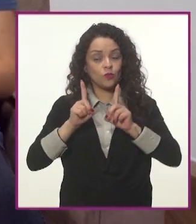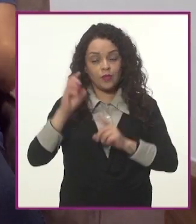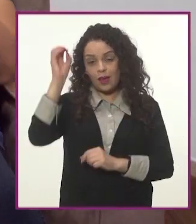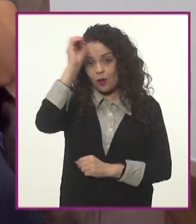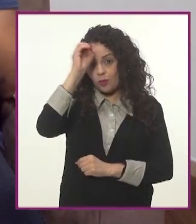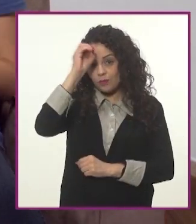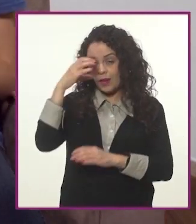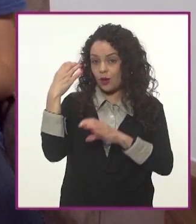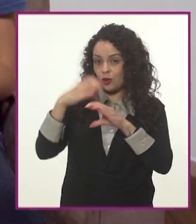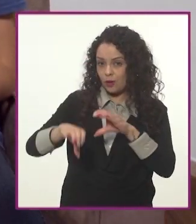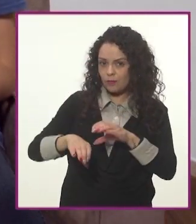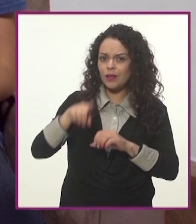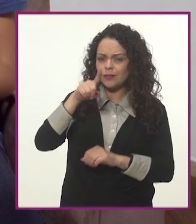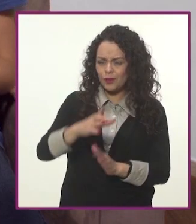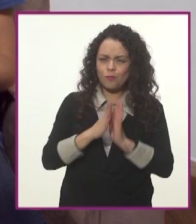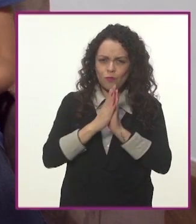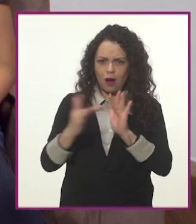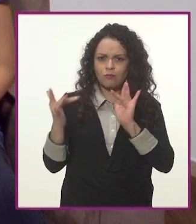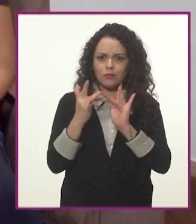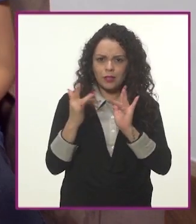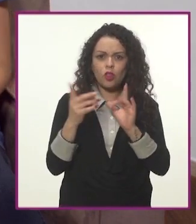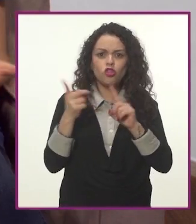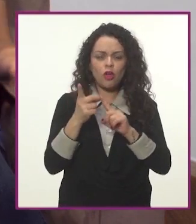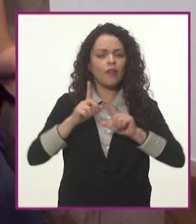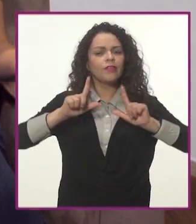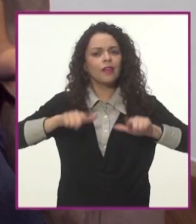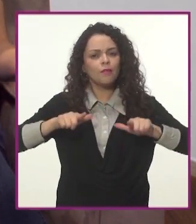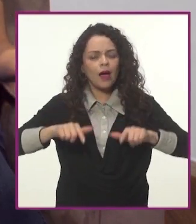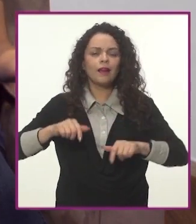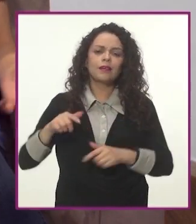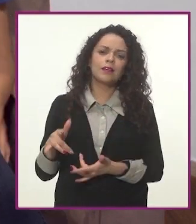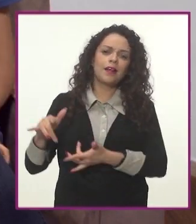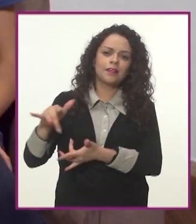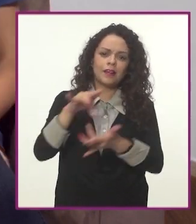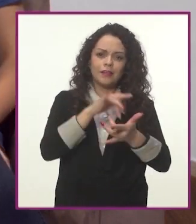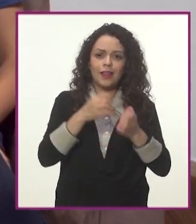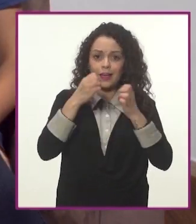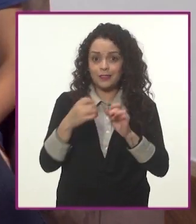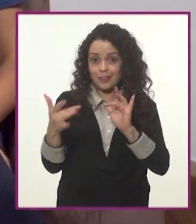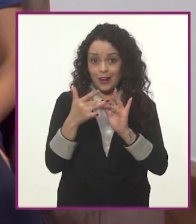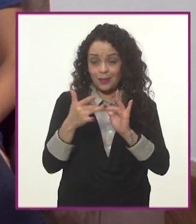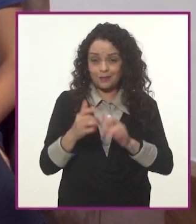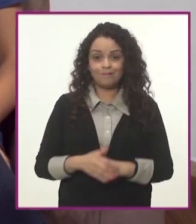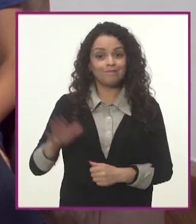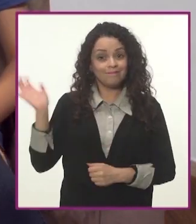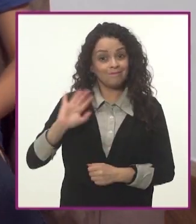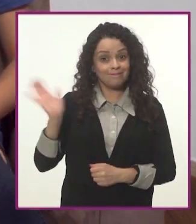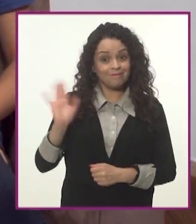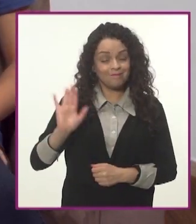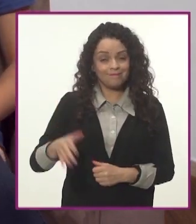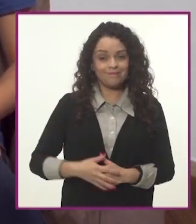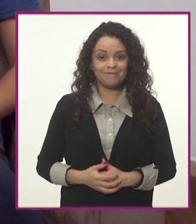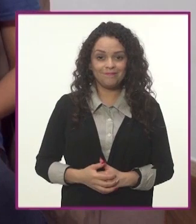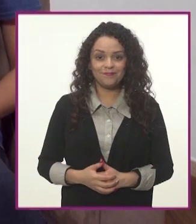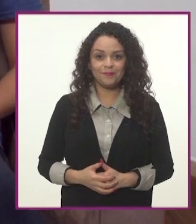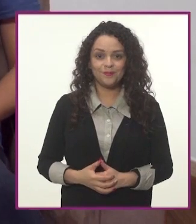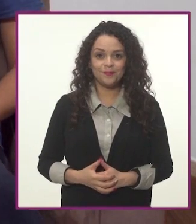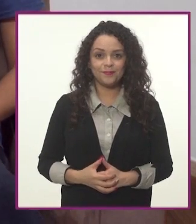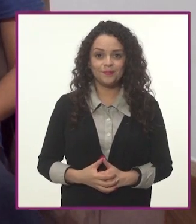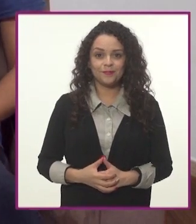comentario, no dudes en contactarnos en las redes sociales. Estamos en contacto. Bye. Bye.